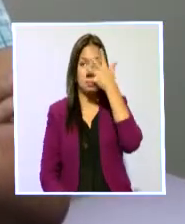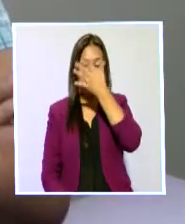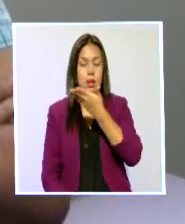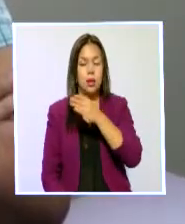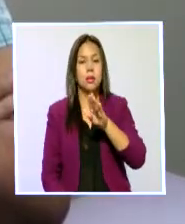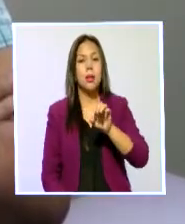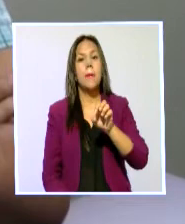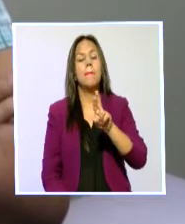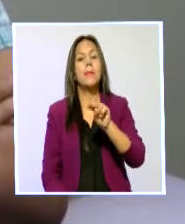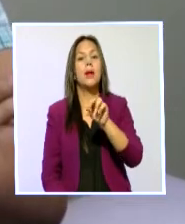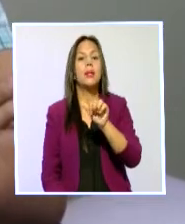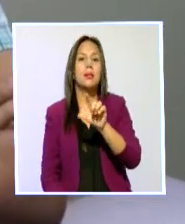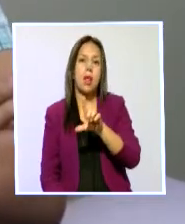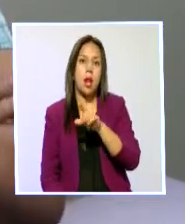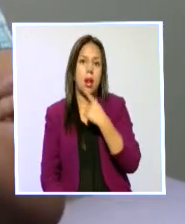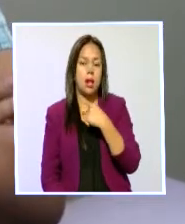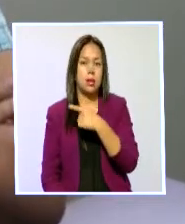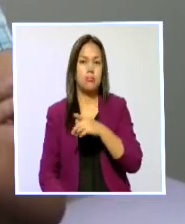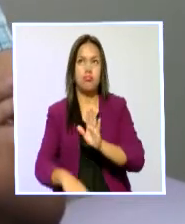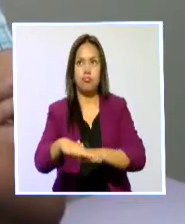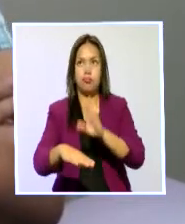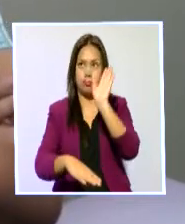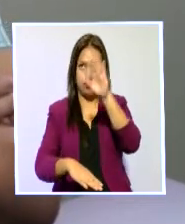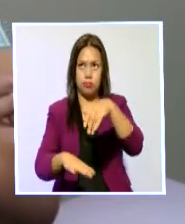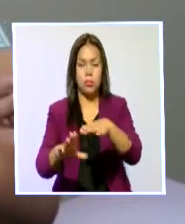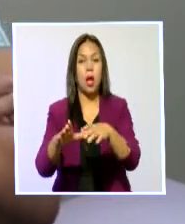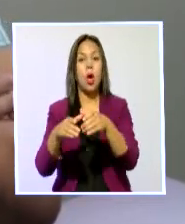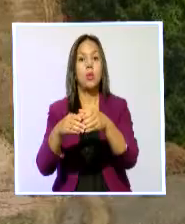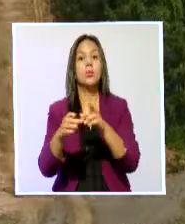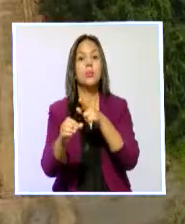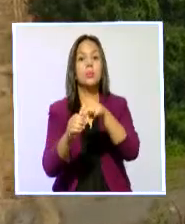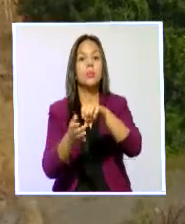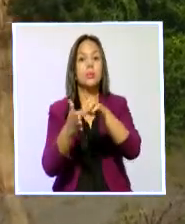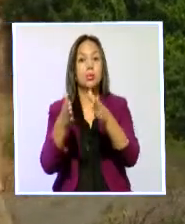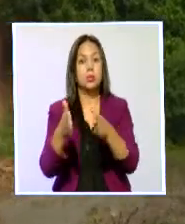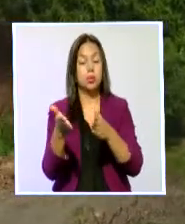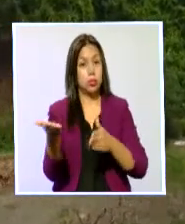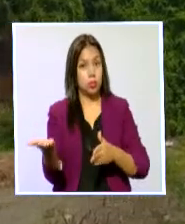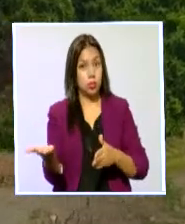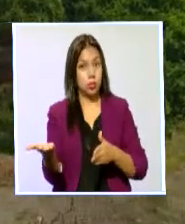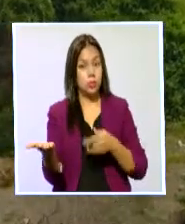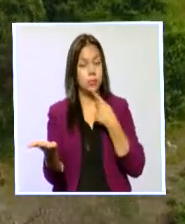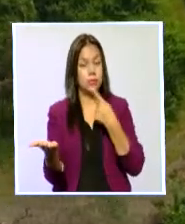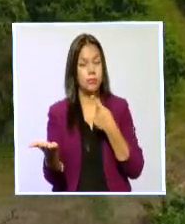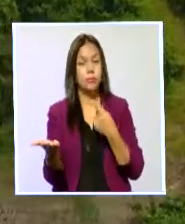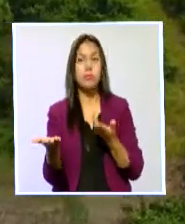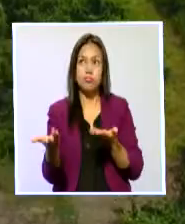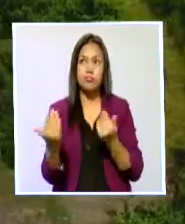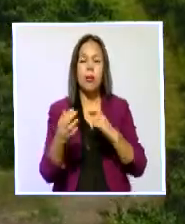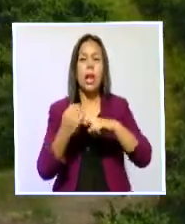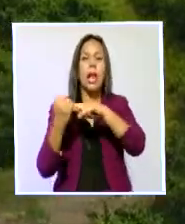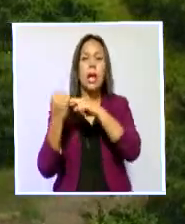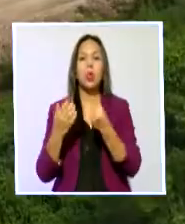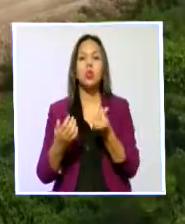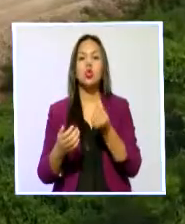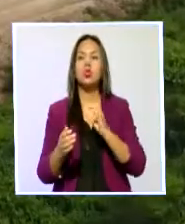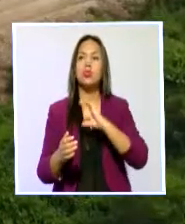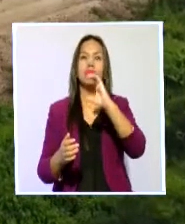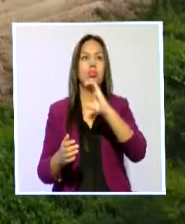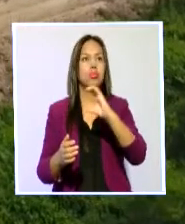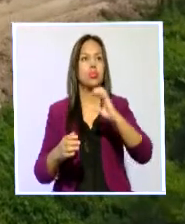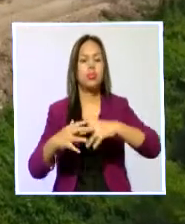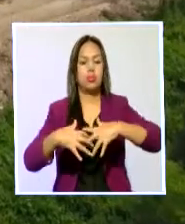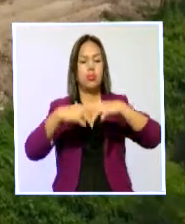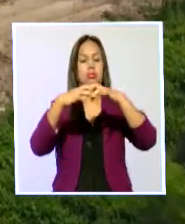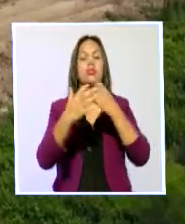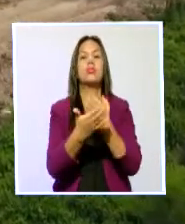Carlos Bernal, fue llamado a comparecer ante la Comisión de Participación Ciudadana para aclarar las cifras de los recursos invertidos para la reactivación de